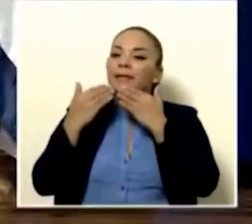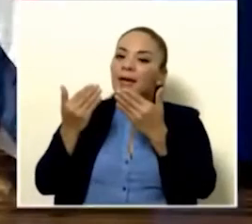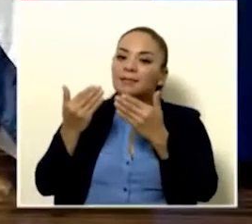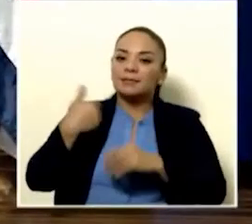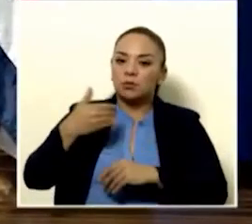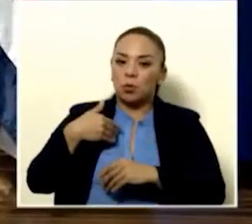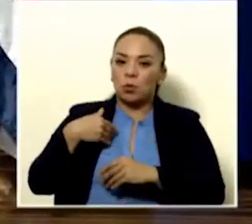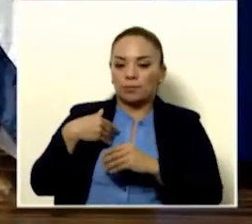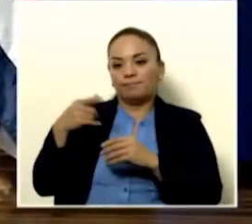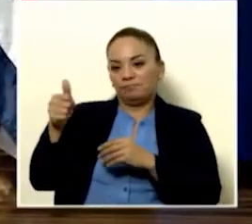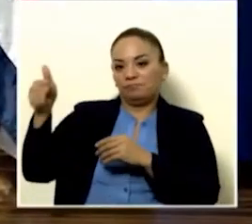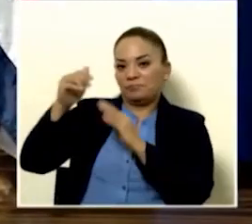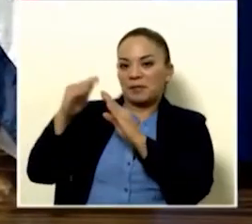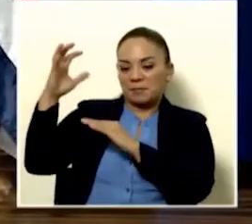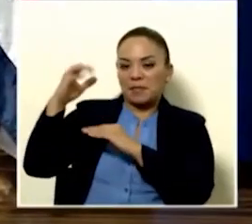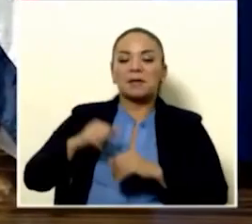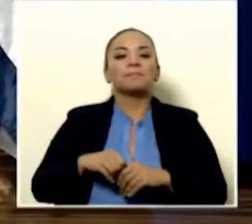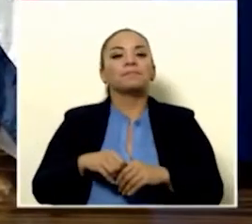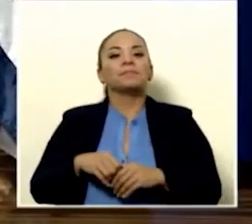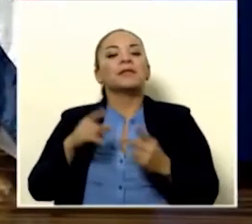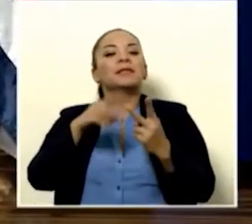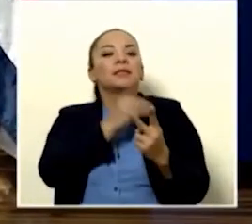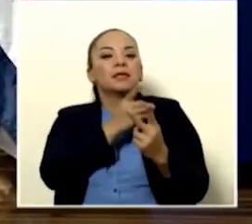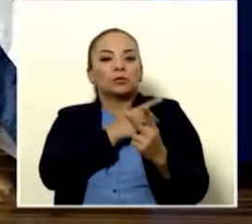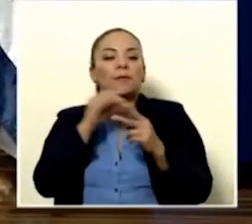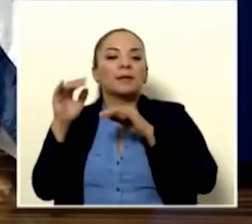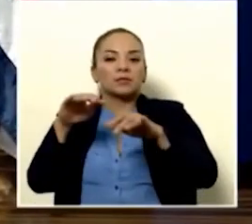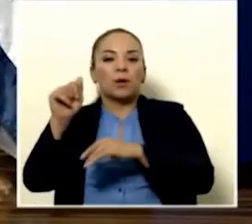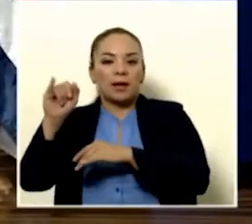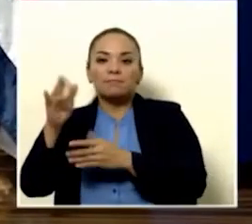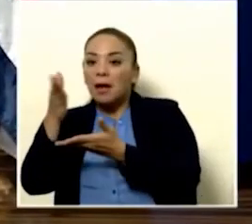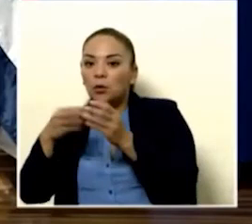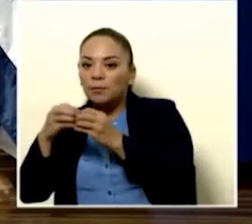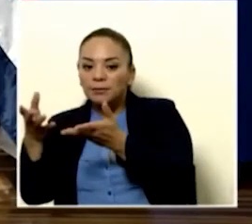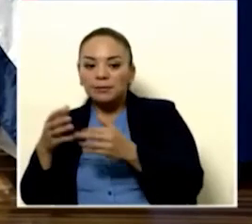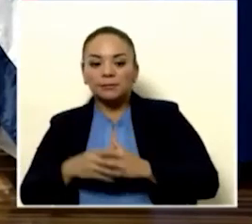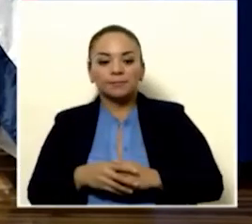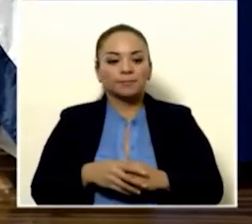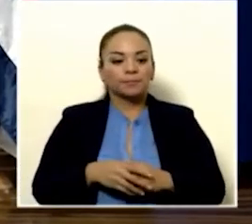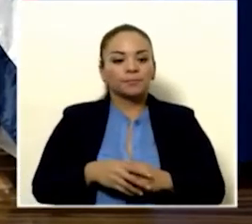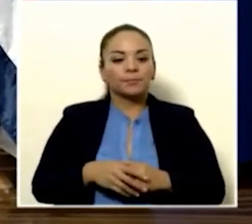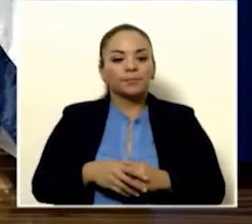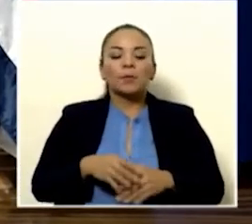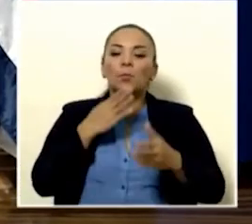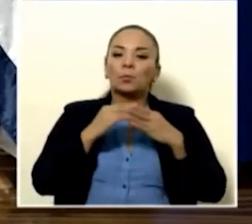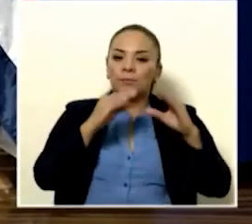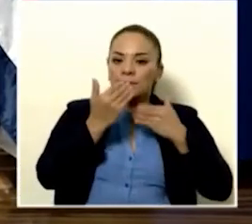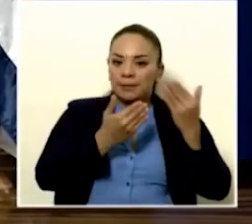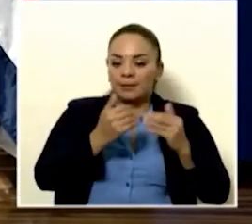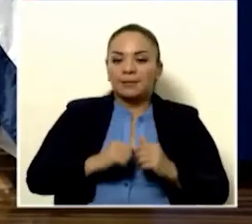señor canciller, señor director general de Migración. Ahí, ¿algún comentario? Gracias y buenas